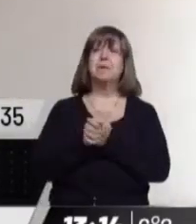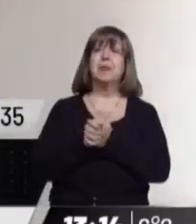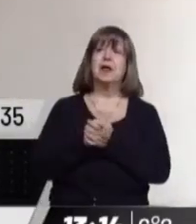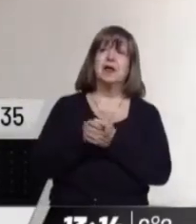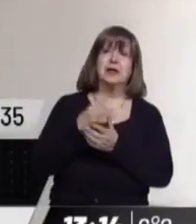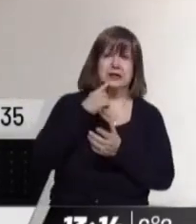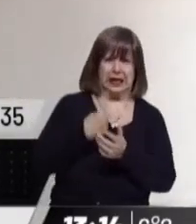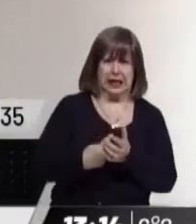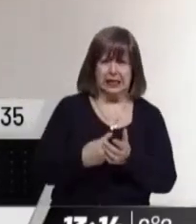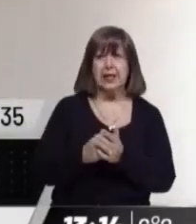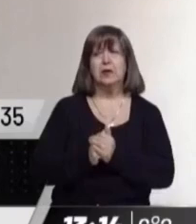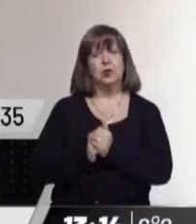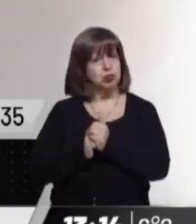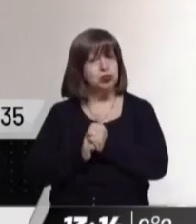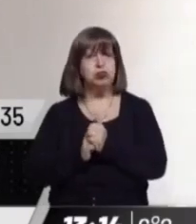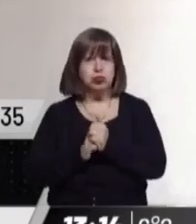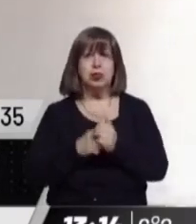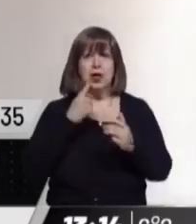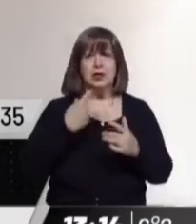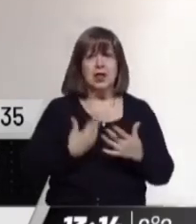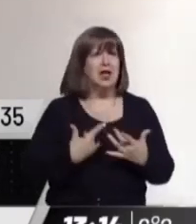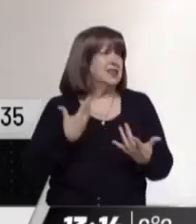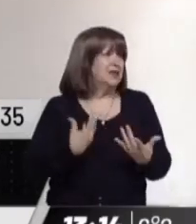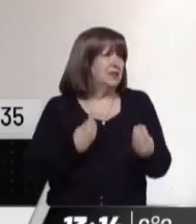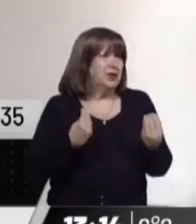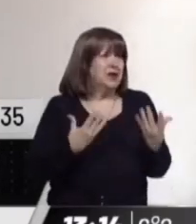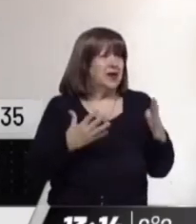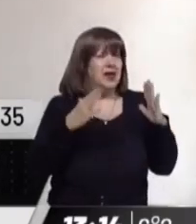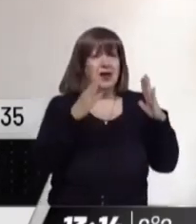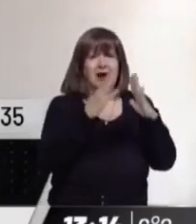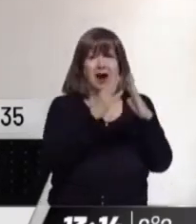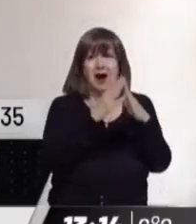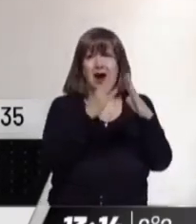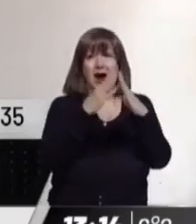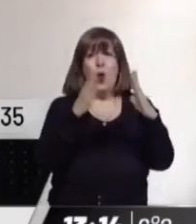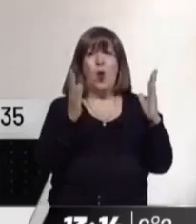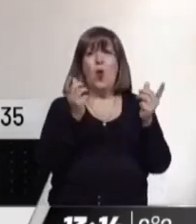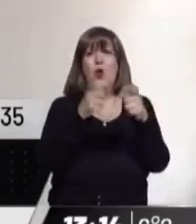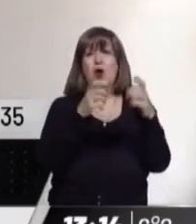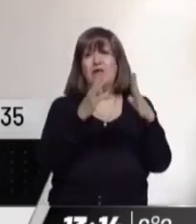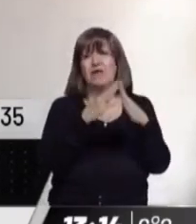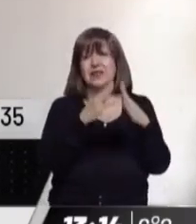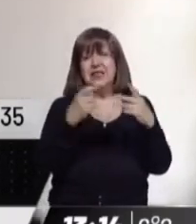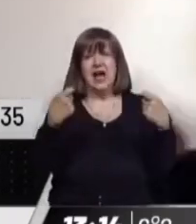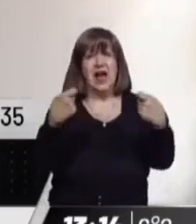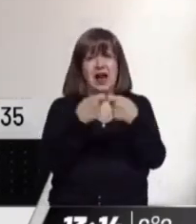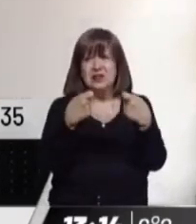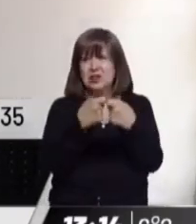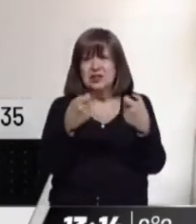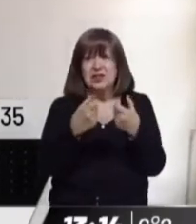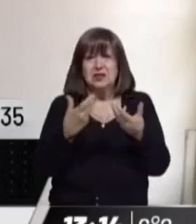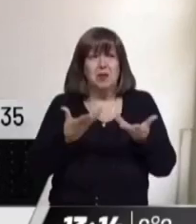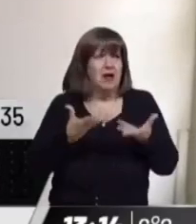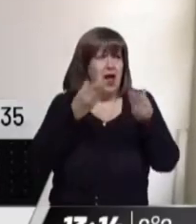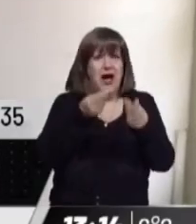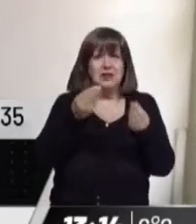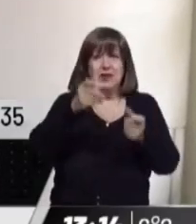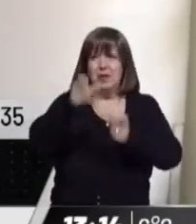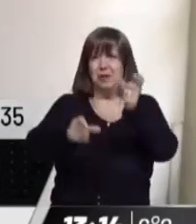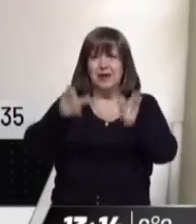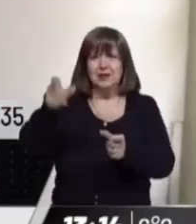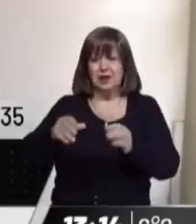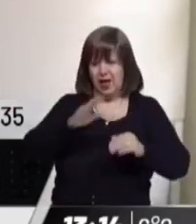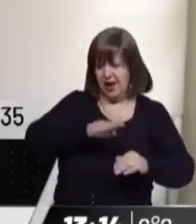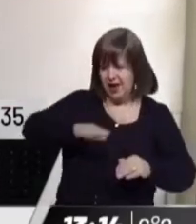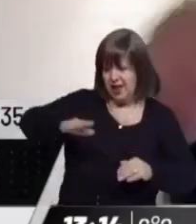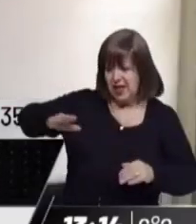chicos. Son todo lo que hacemos en este lugar, tanto la unión vecinal como el jardín maternal, nuestra asociación, es en función de la comunidad, de los 52 niños